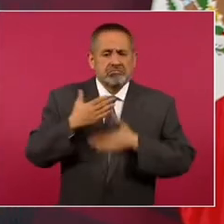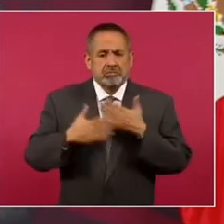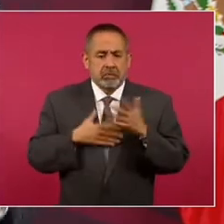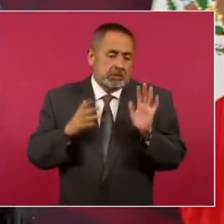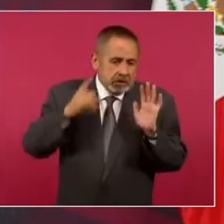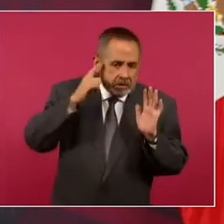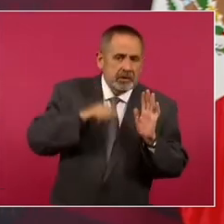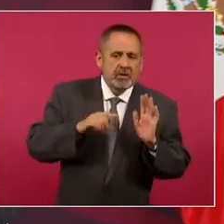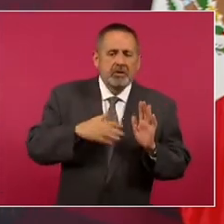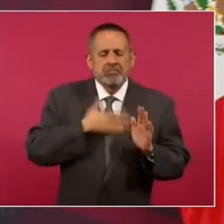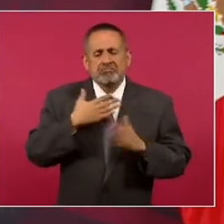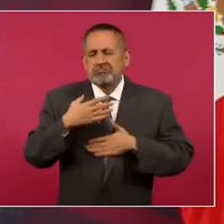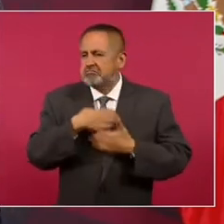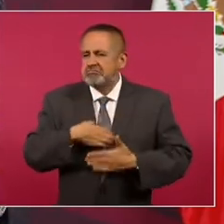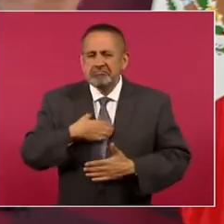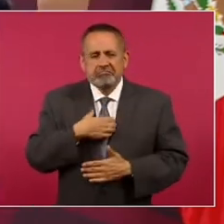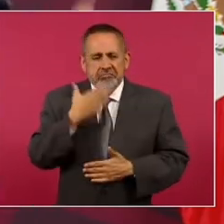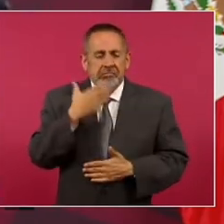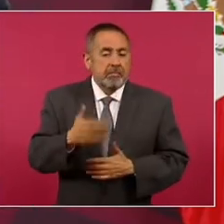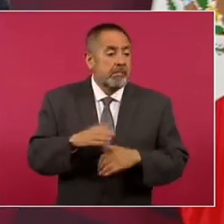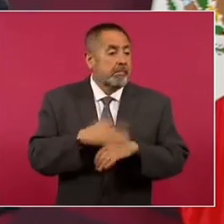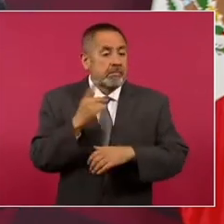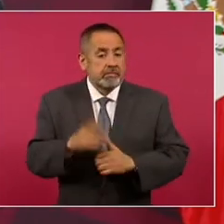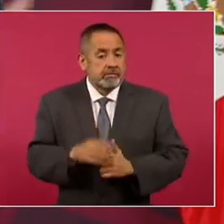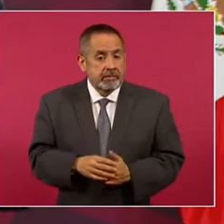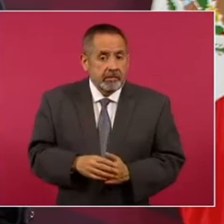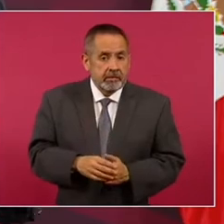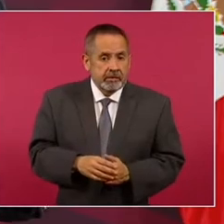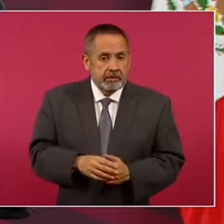creo que están felices, porque